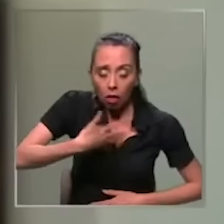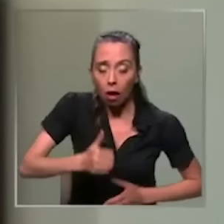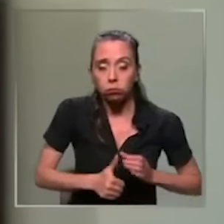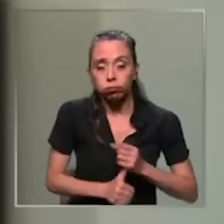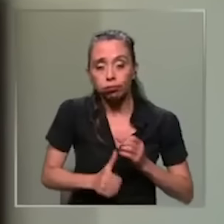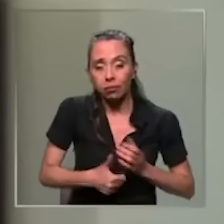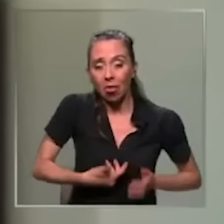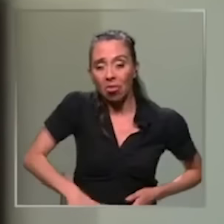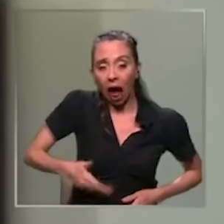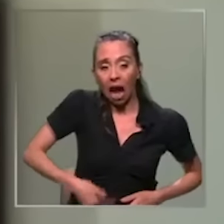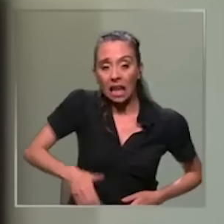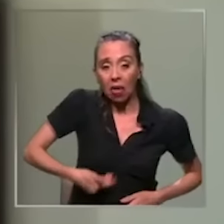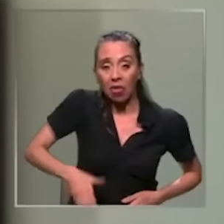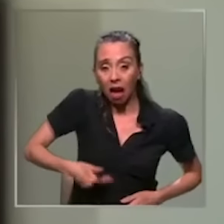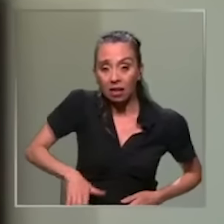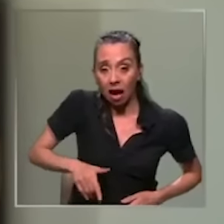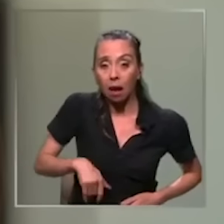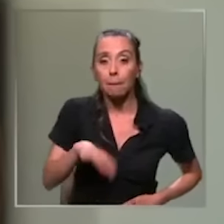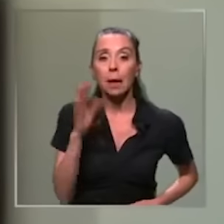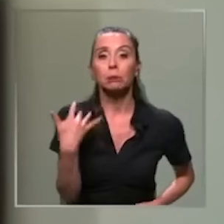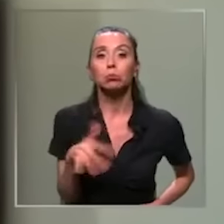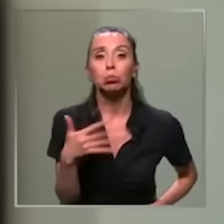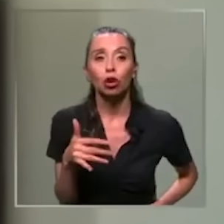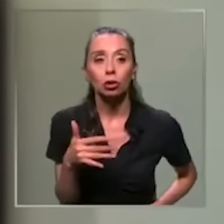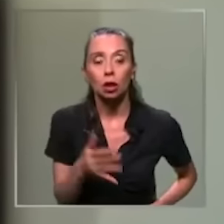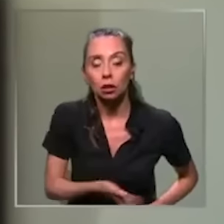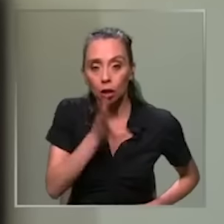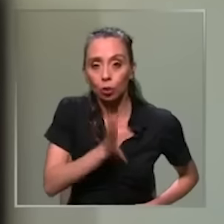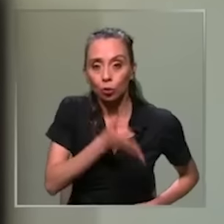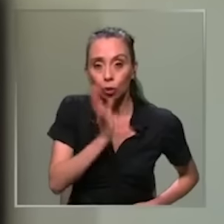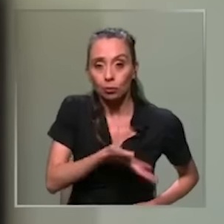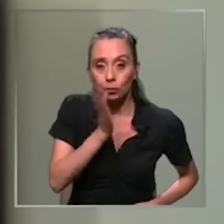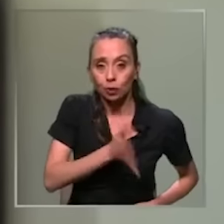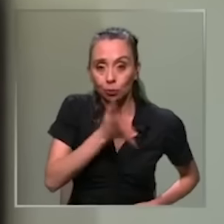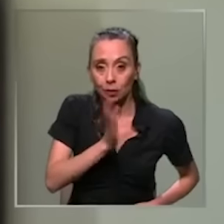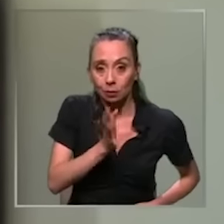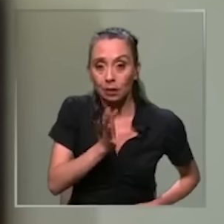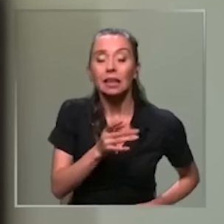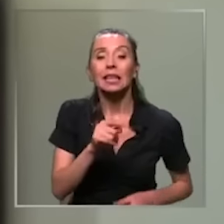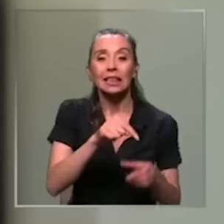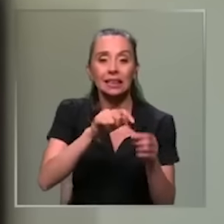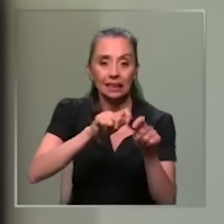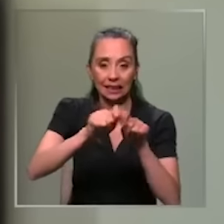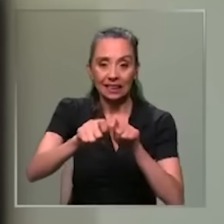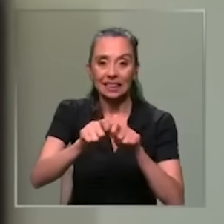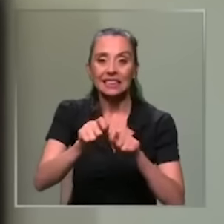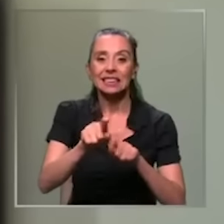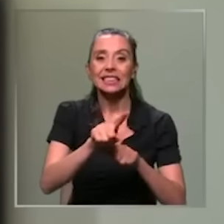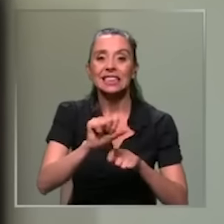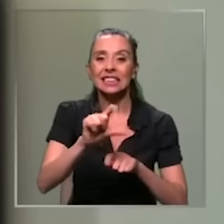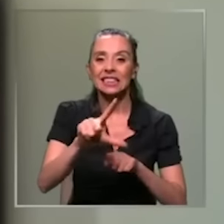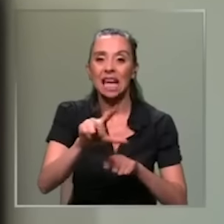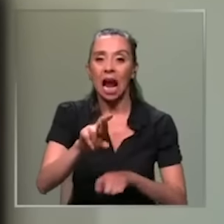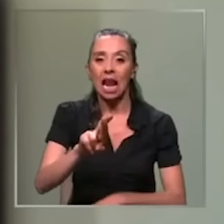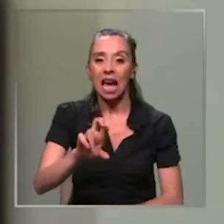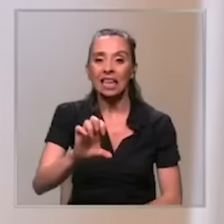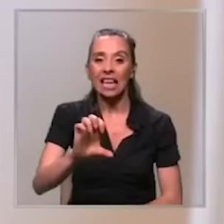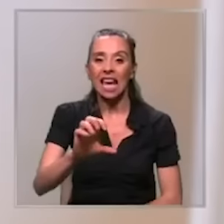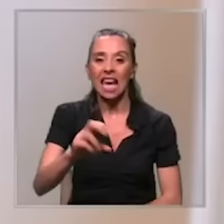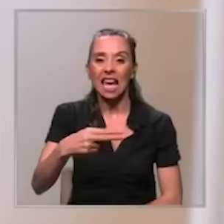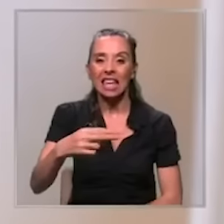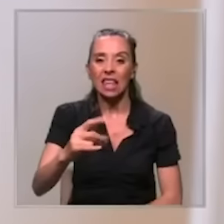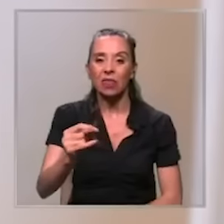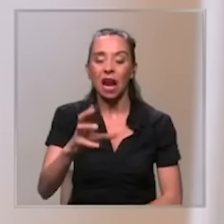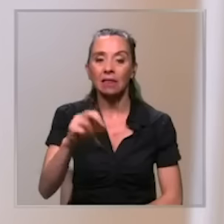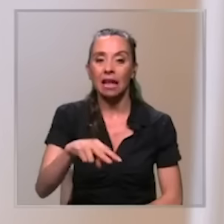etc., lo más importante es que se hidrate y para eso existen las sales de rehidratación oral que las dan los médicos,